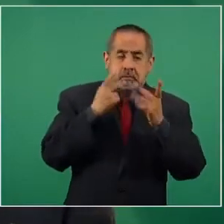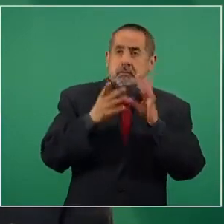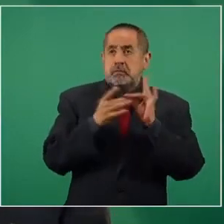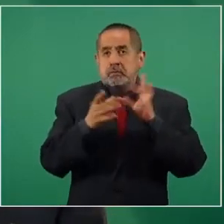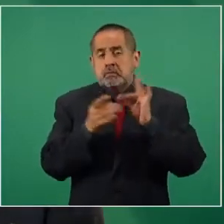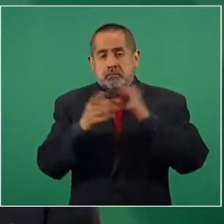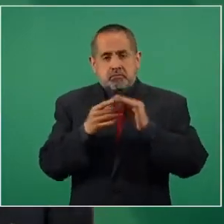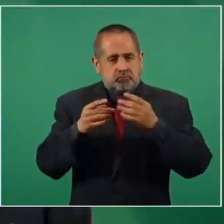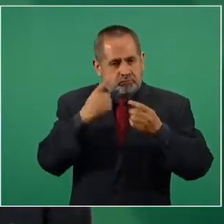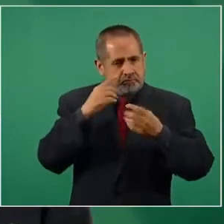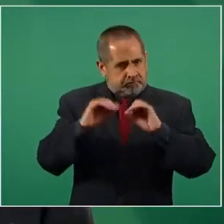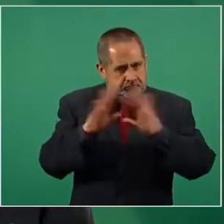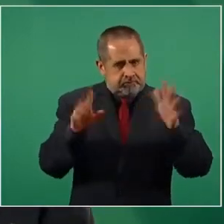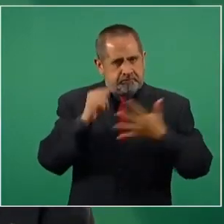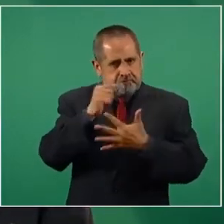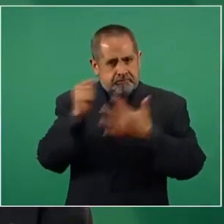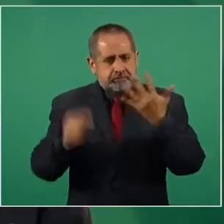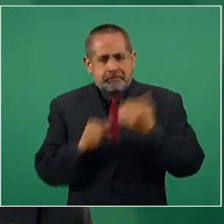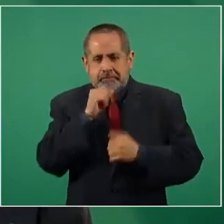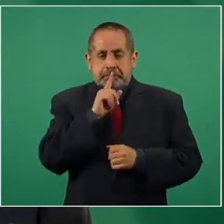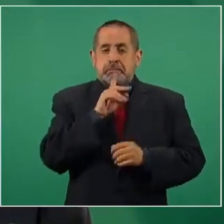contextualizan lo que sucede en el país.